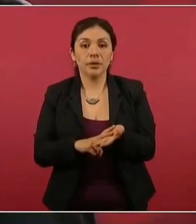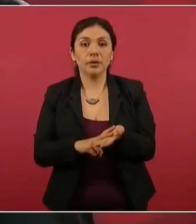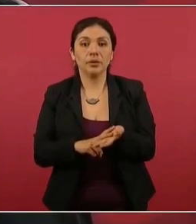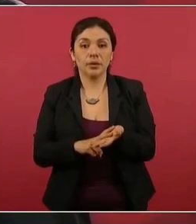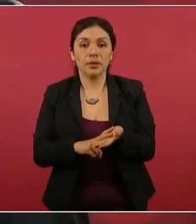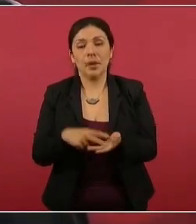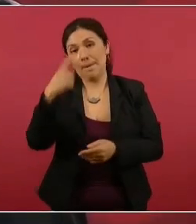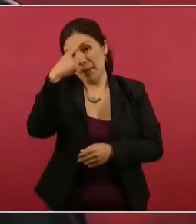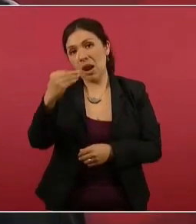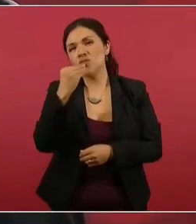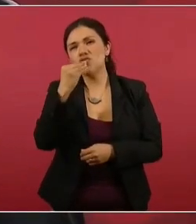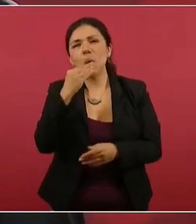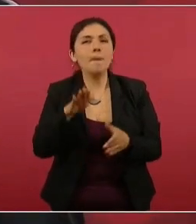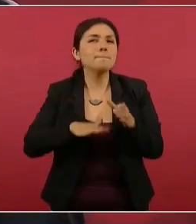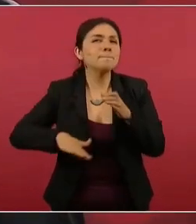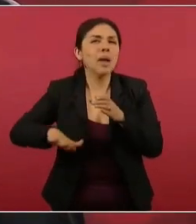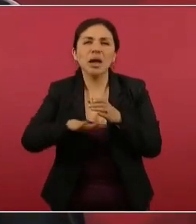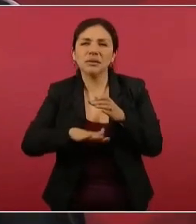de básicos.